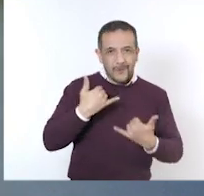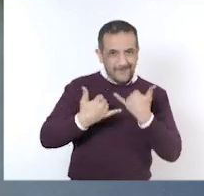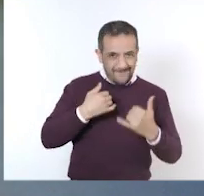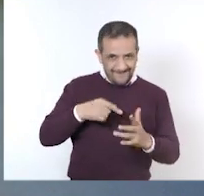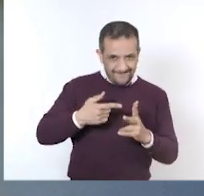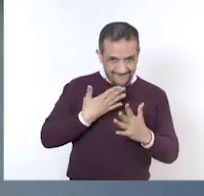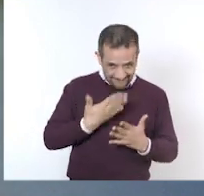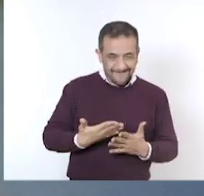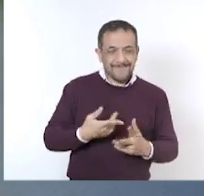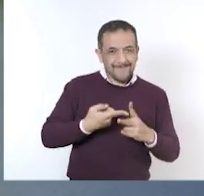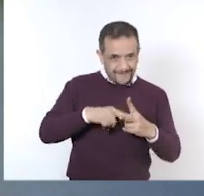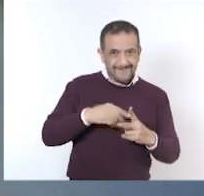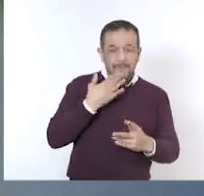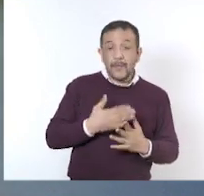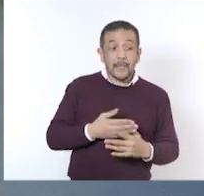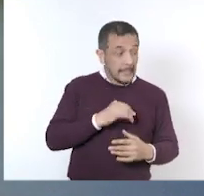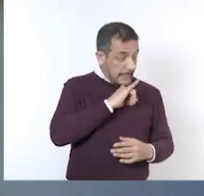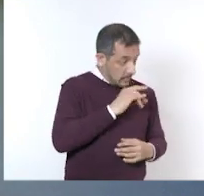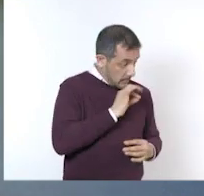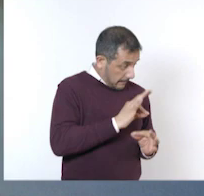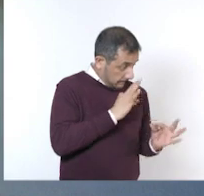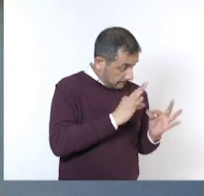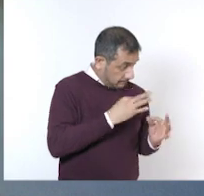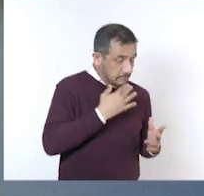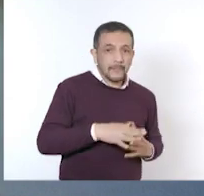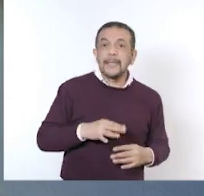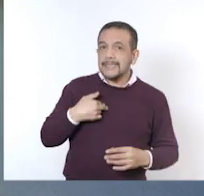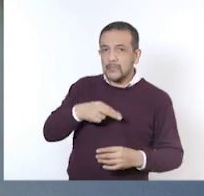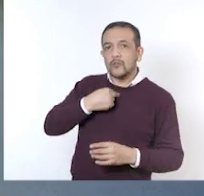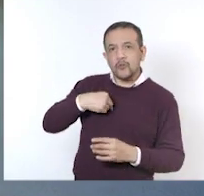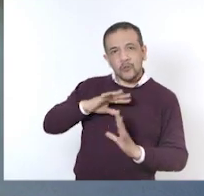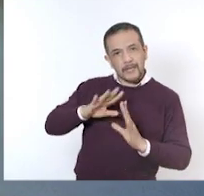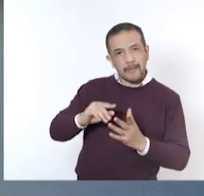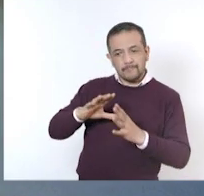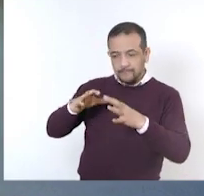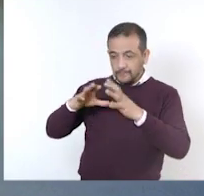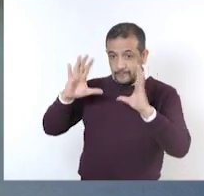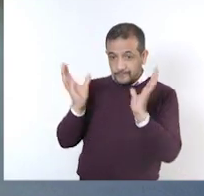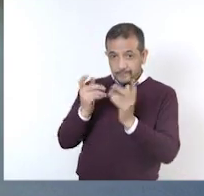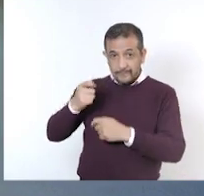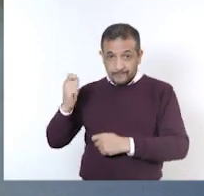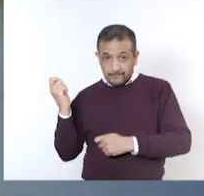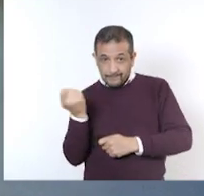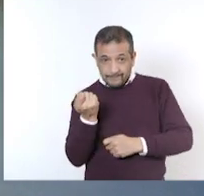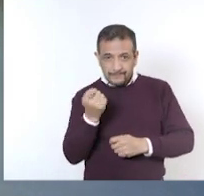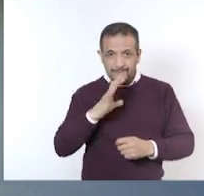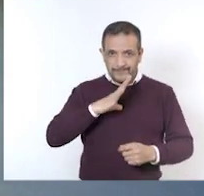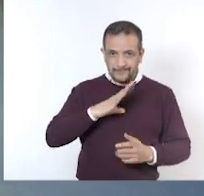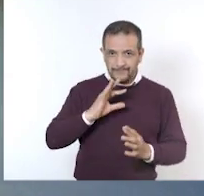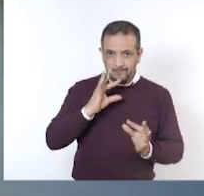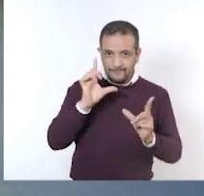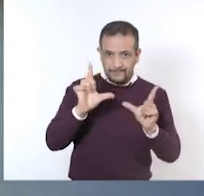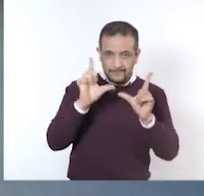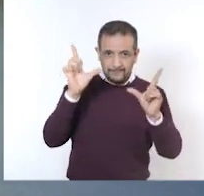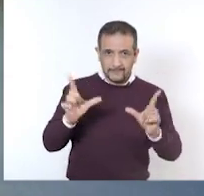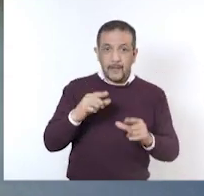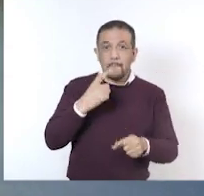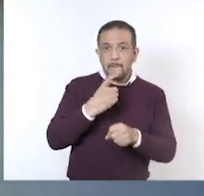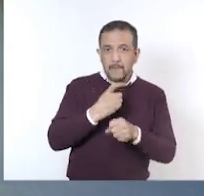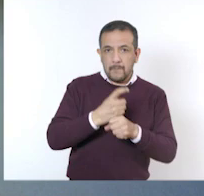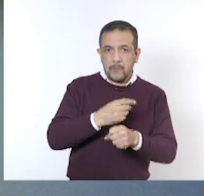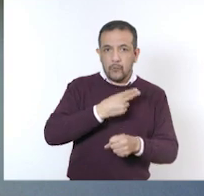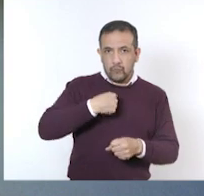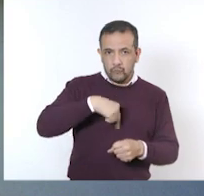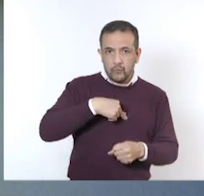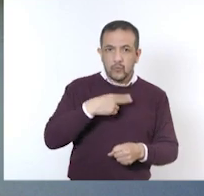empezar a jugar. ¿Qué te parece, Jesús? Estoy listo. Entonces, ya tenemos listo nuestra raqueta. La primera actividad,